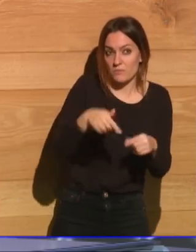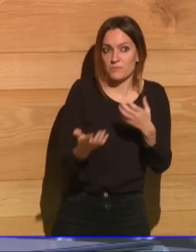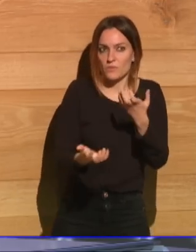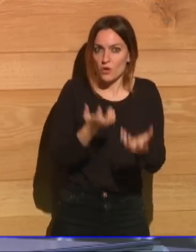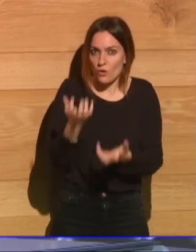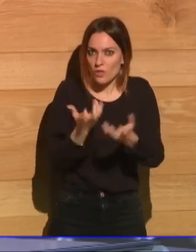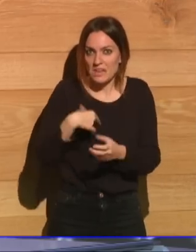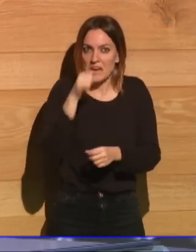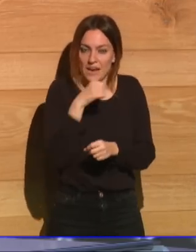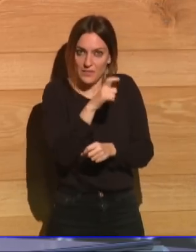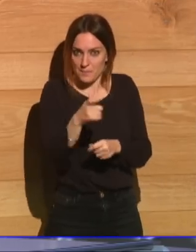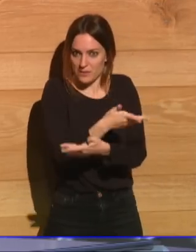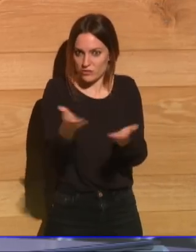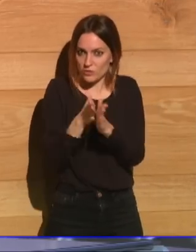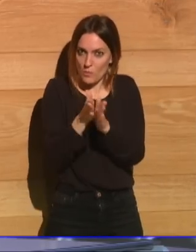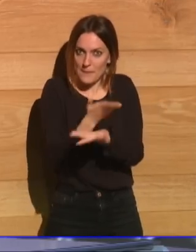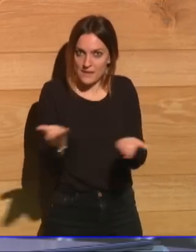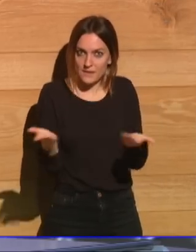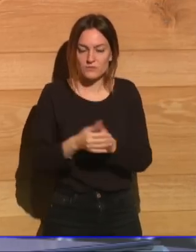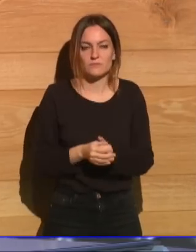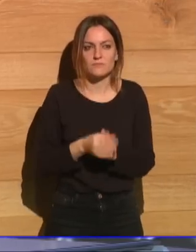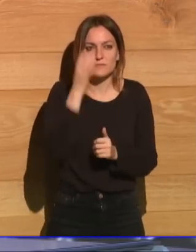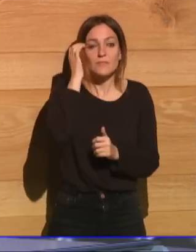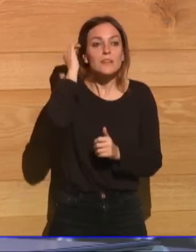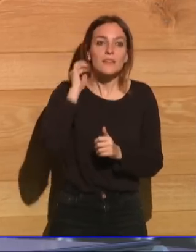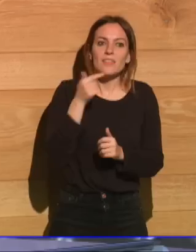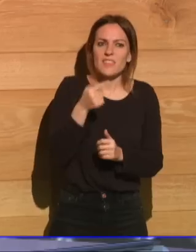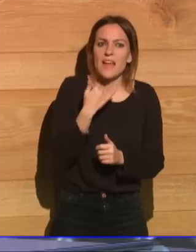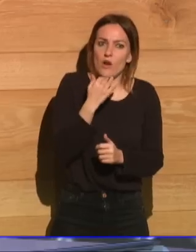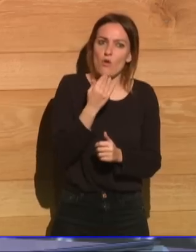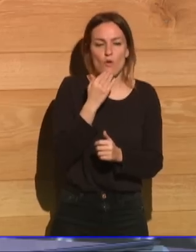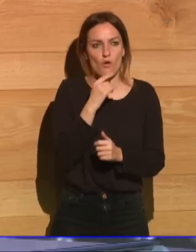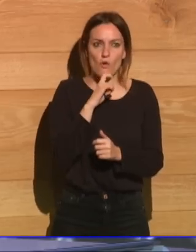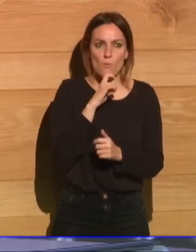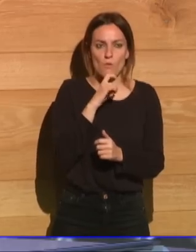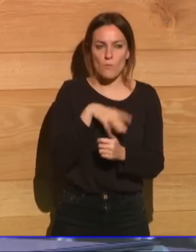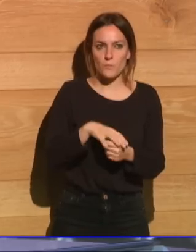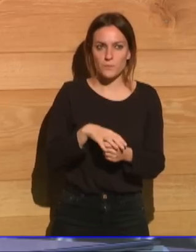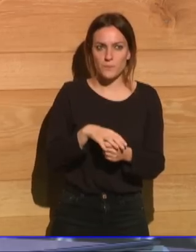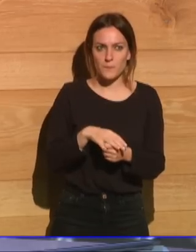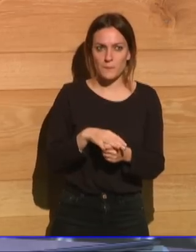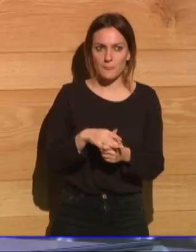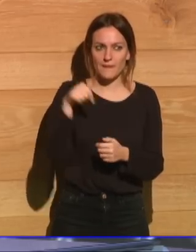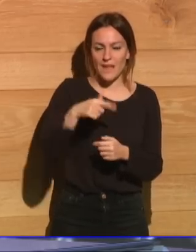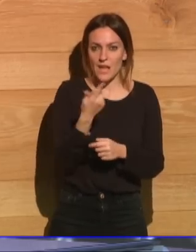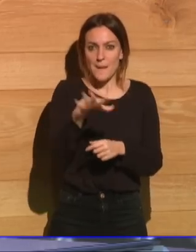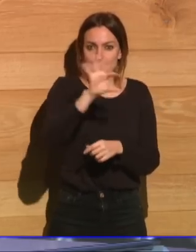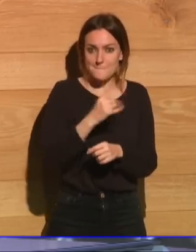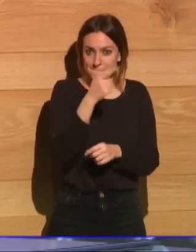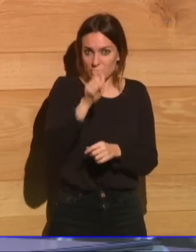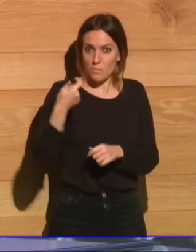a Putman y compañía. Y le dicen algo así como, ¿sabes qué sería muy buena idea? Contratar a un compositor profesional.